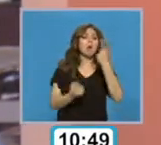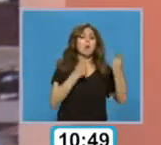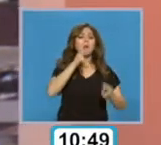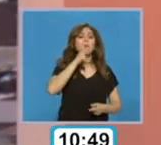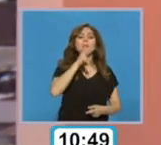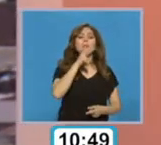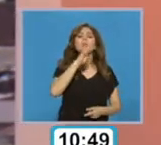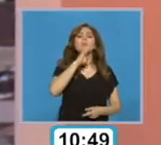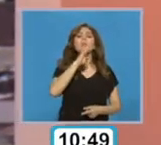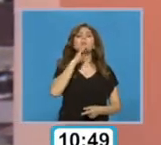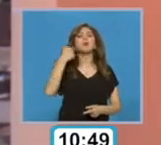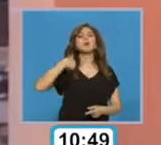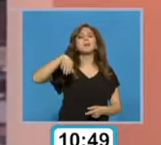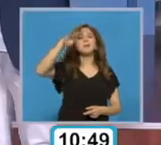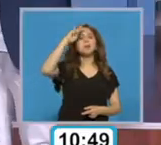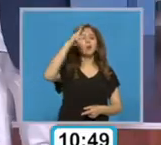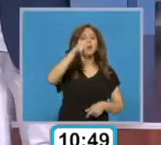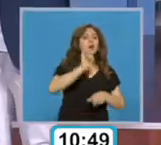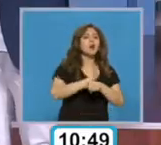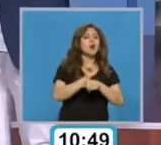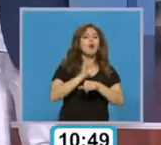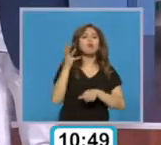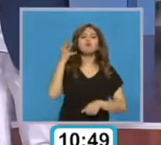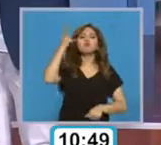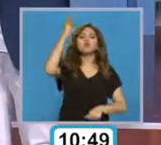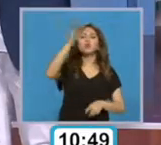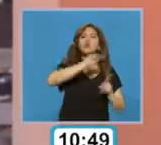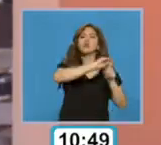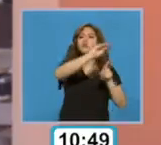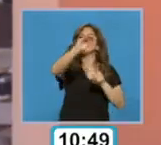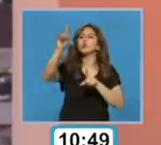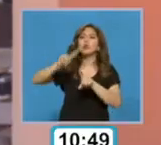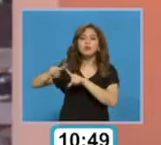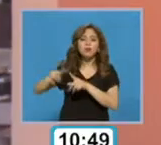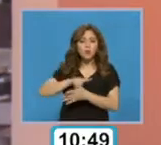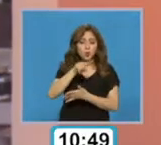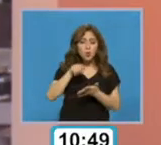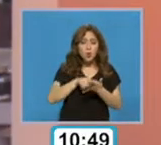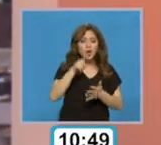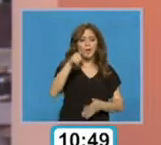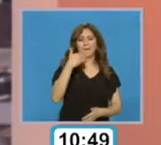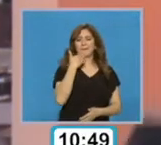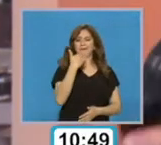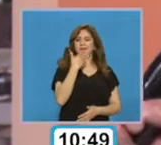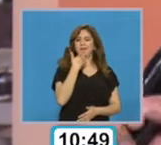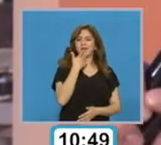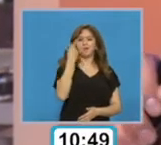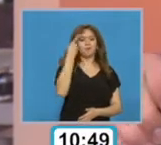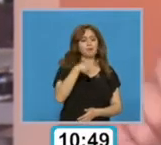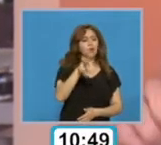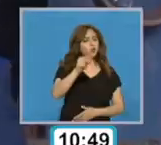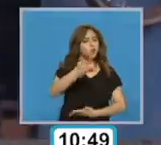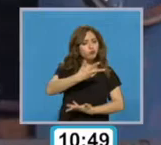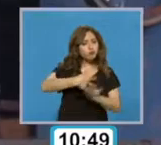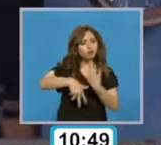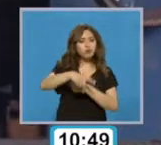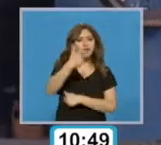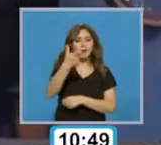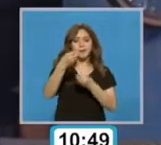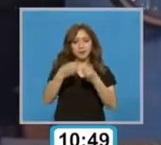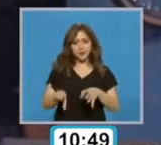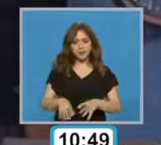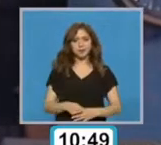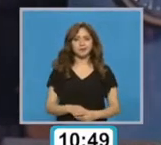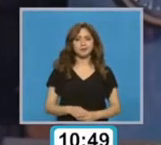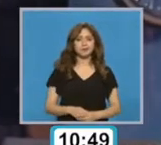ser cantante, el ser artista, el estar en los escenarios no es algo muy redituable, ¿no? Claro, por supuesto. Gracias a